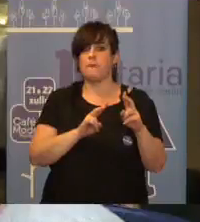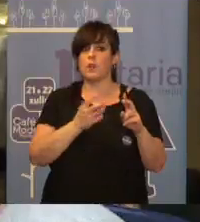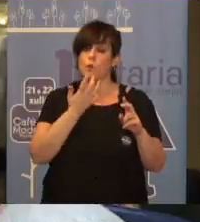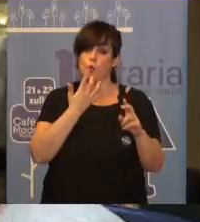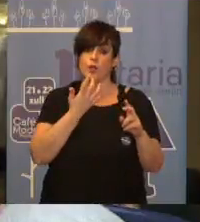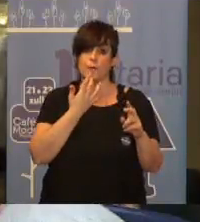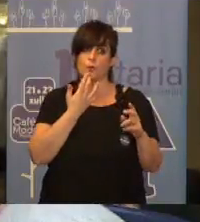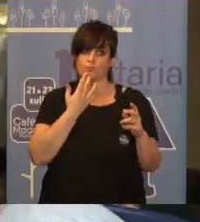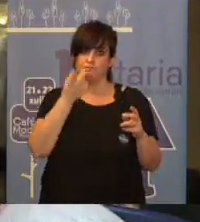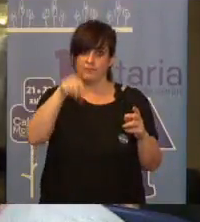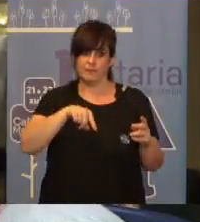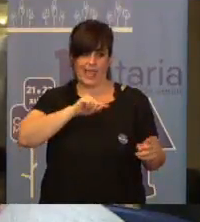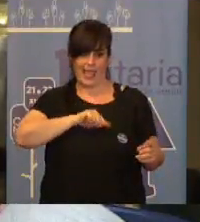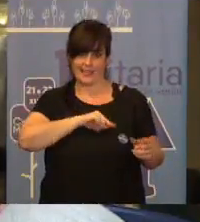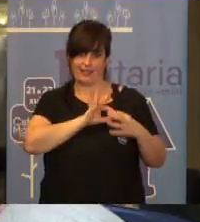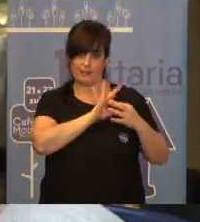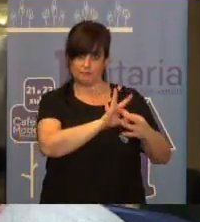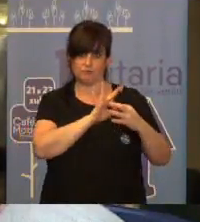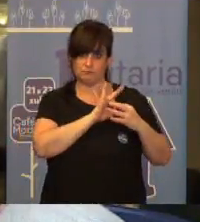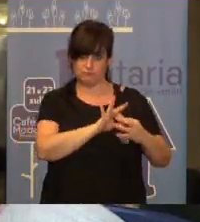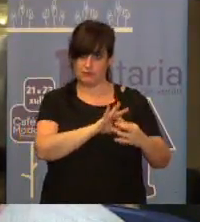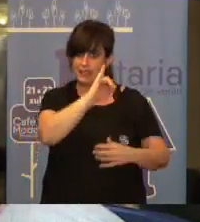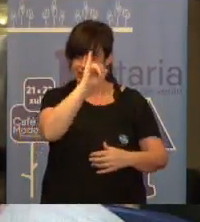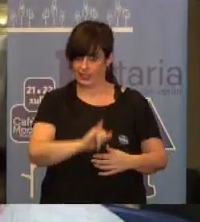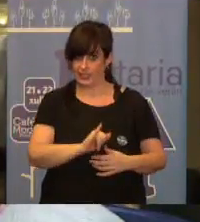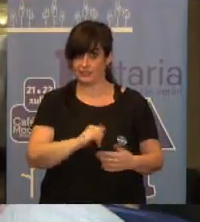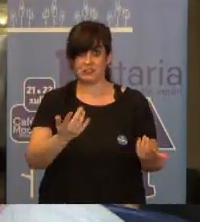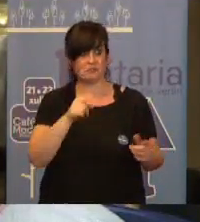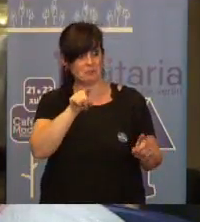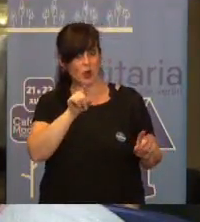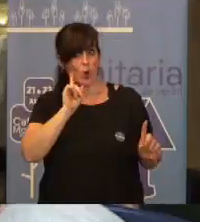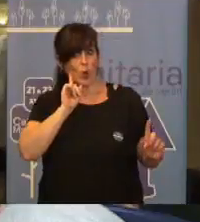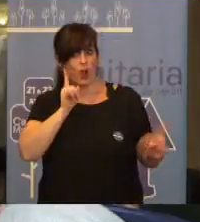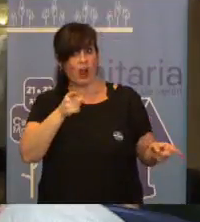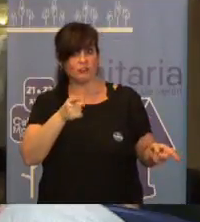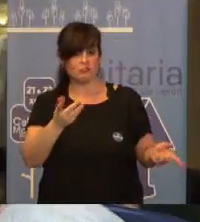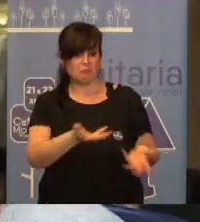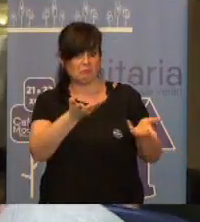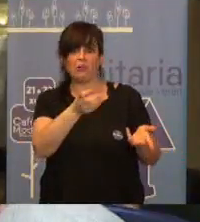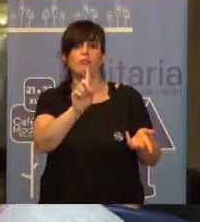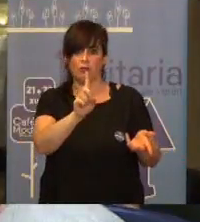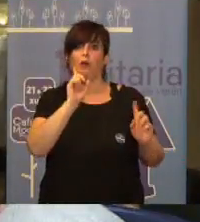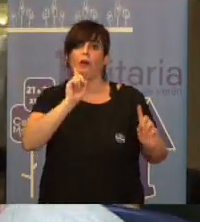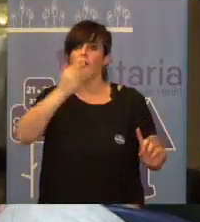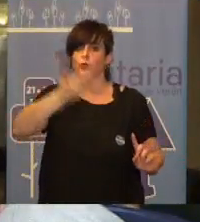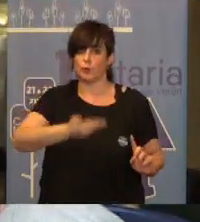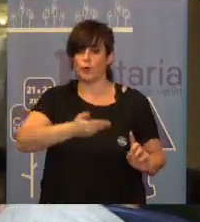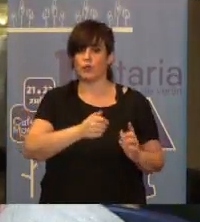ética, da que se fala moito, e de que non é unha cuestión baladí, é unha cuestión central na política actual. E hai